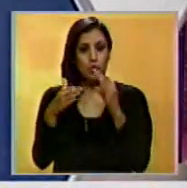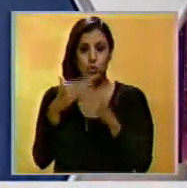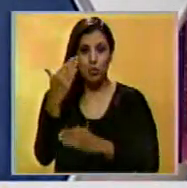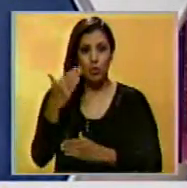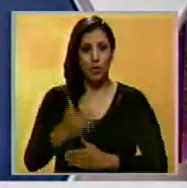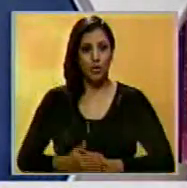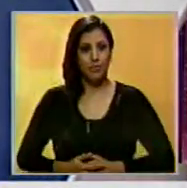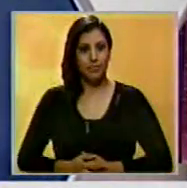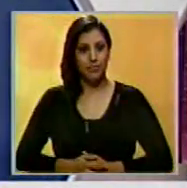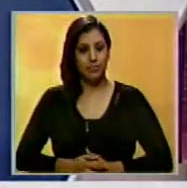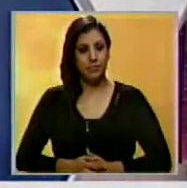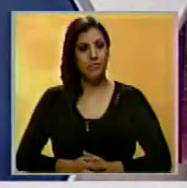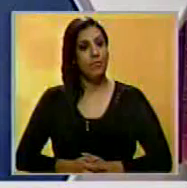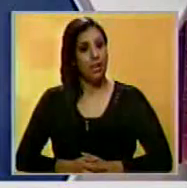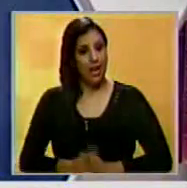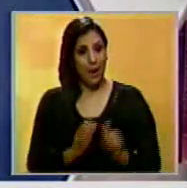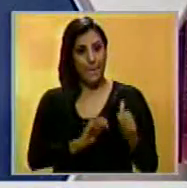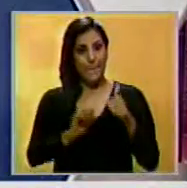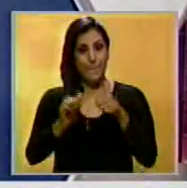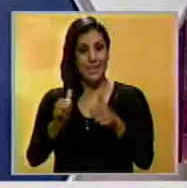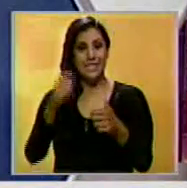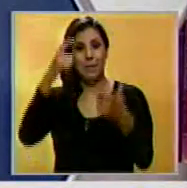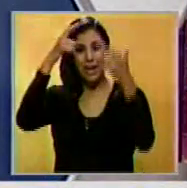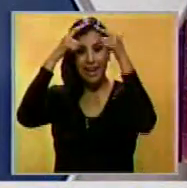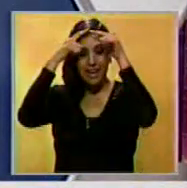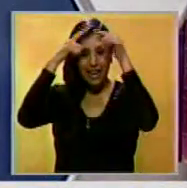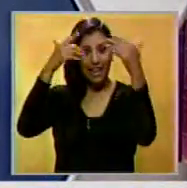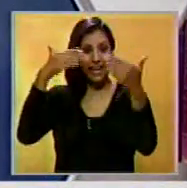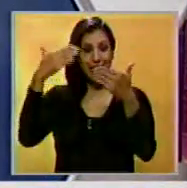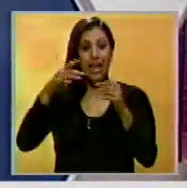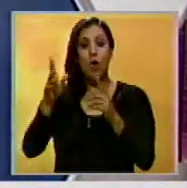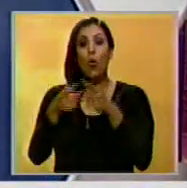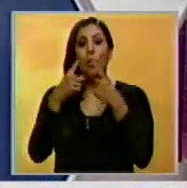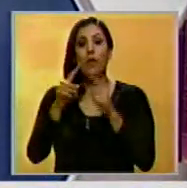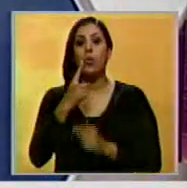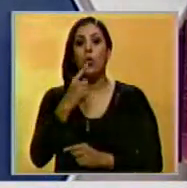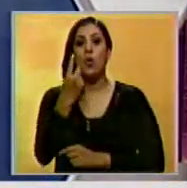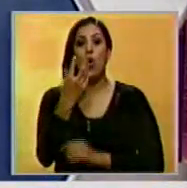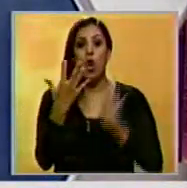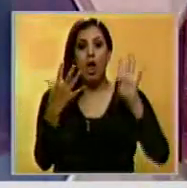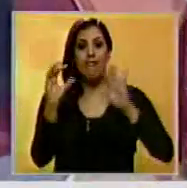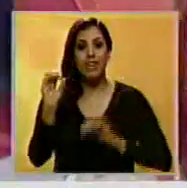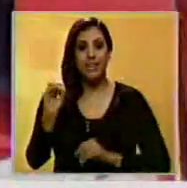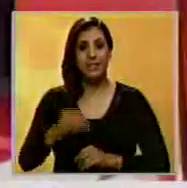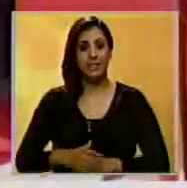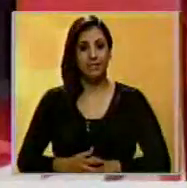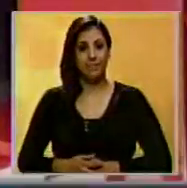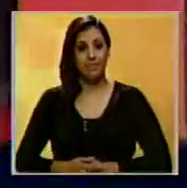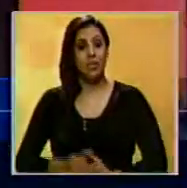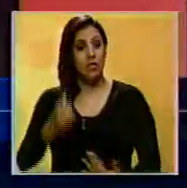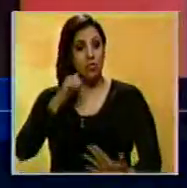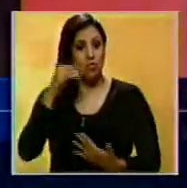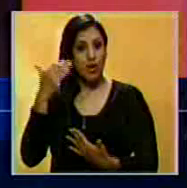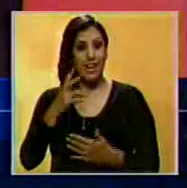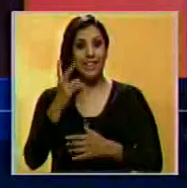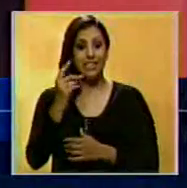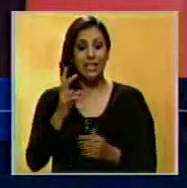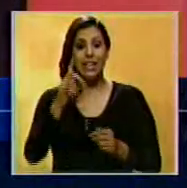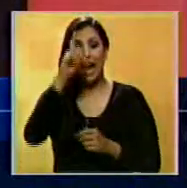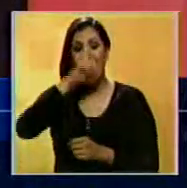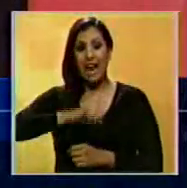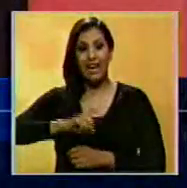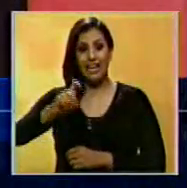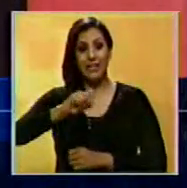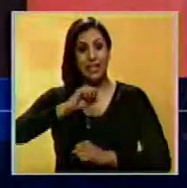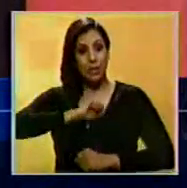en Estrenos y Estrellas. Comenzamos con la reina Isabel II y su cumpleaños número 90. Isabel II celebra el aniversario